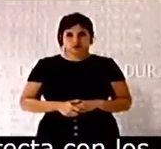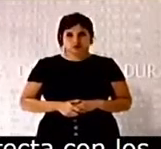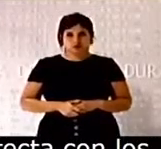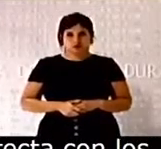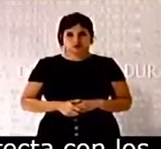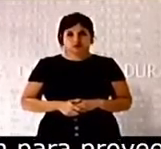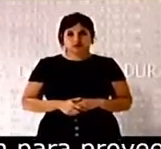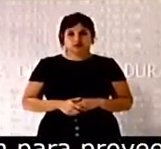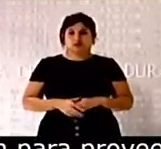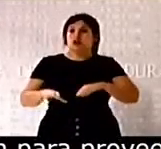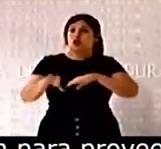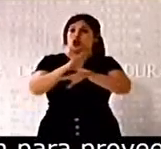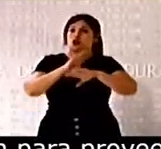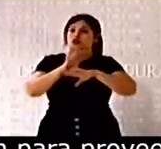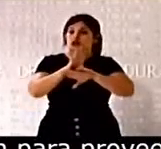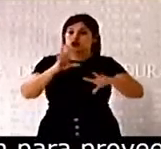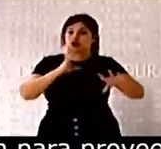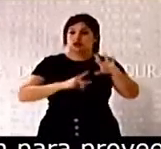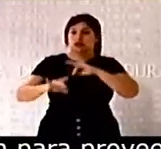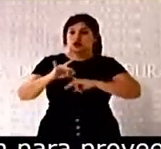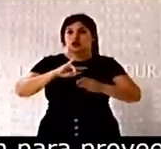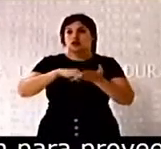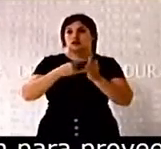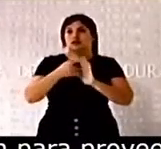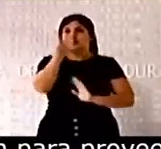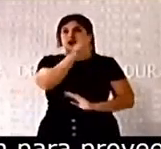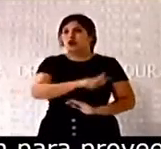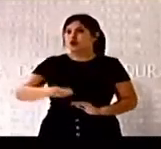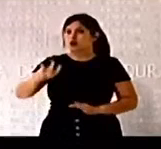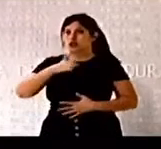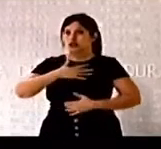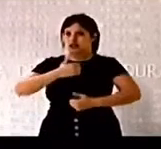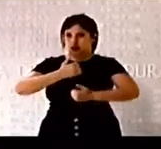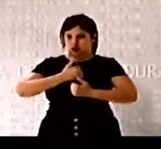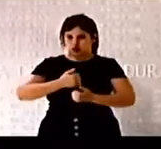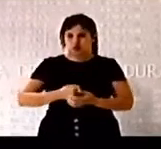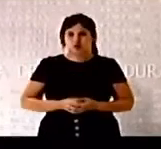Consejo Interterritorial del Sistema Nacional de Salud.